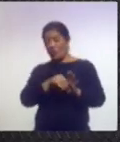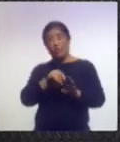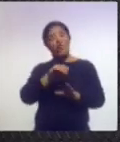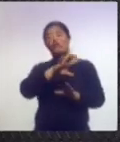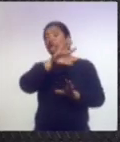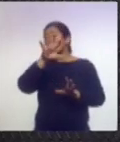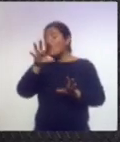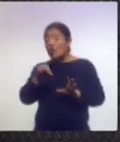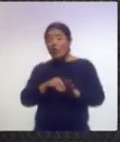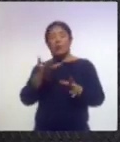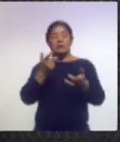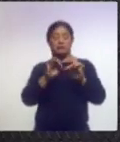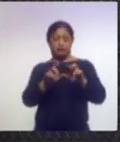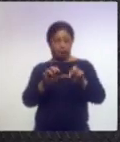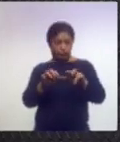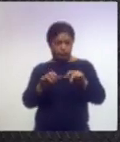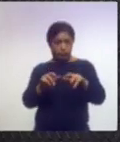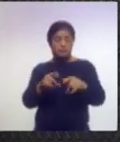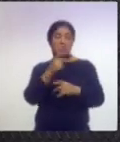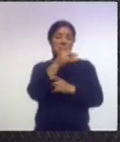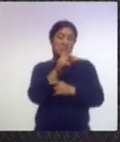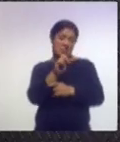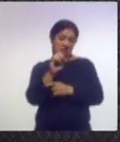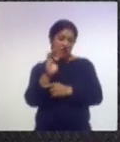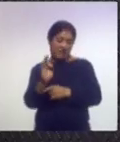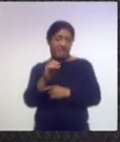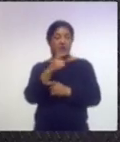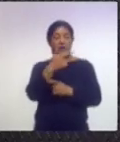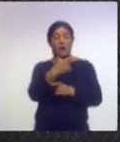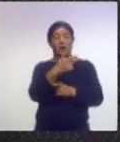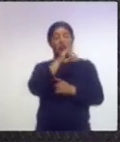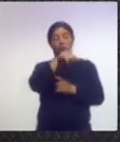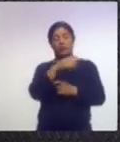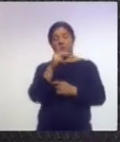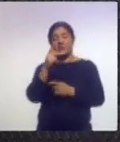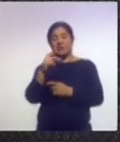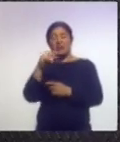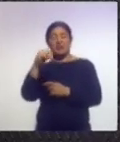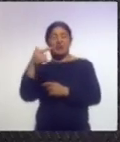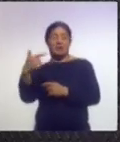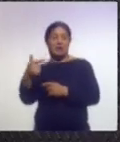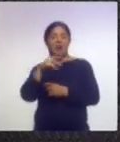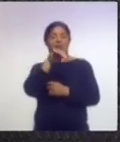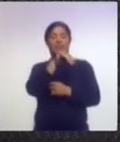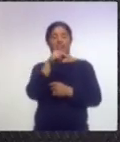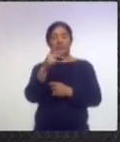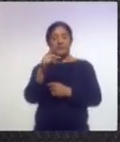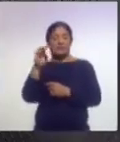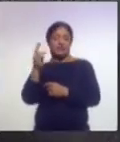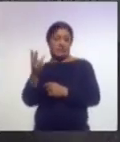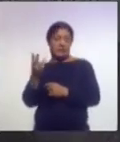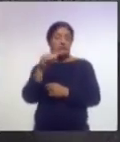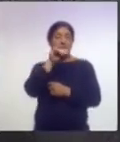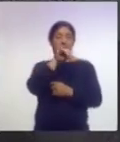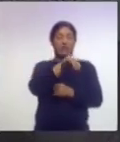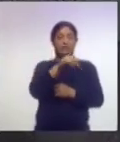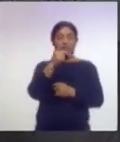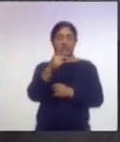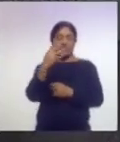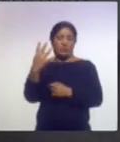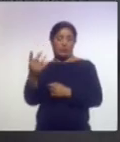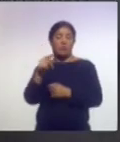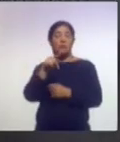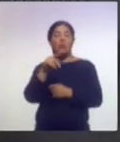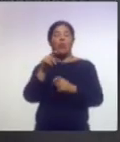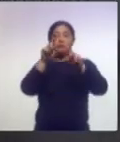subir en los formatos, puede ser en PDF, JPG, en MP3, MP4, y pueden subir incluso la liga del portal